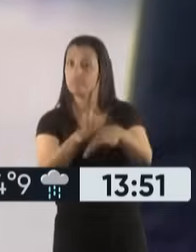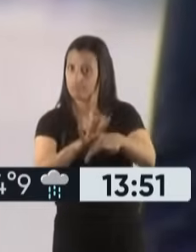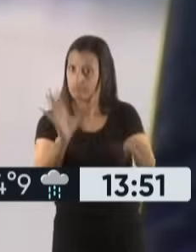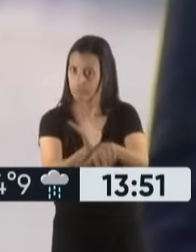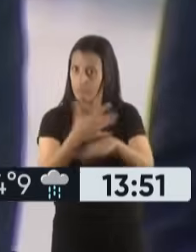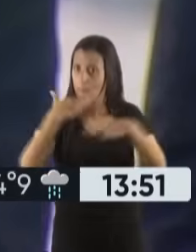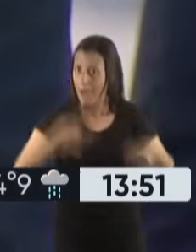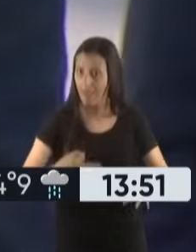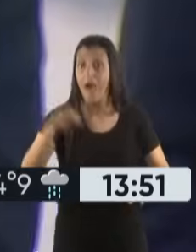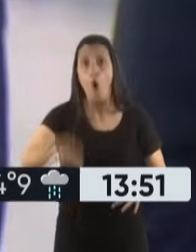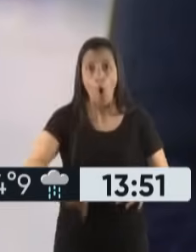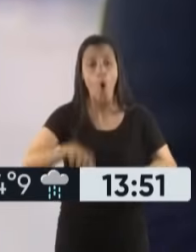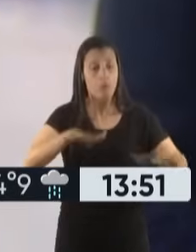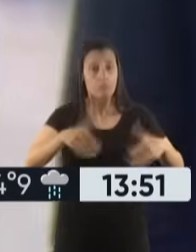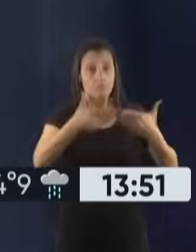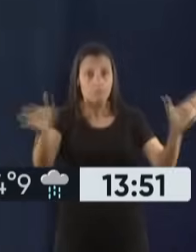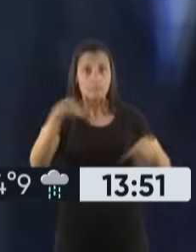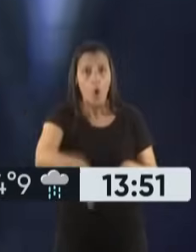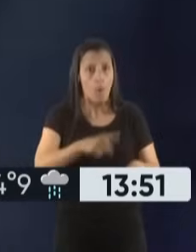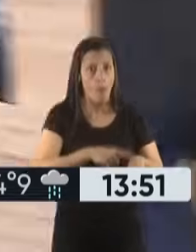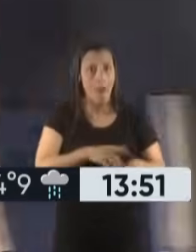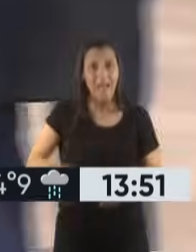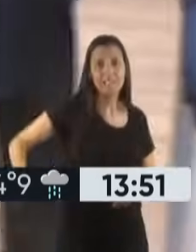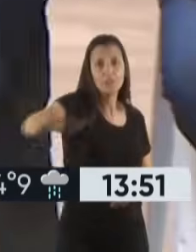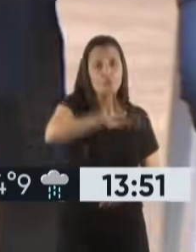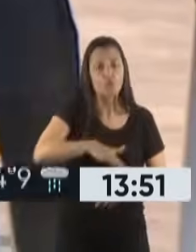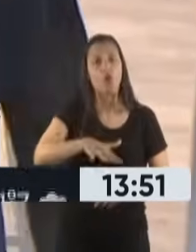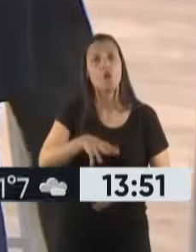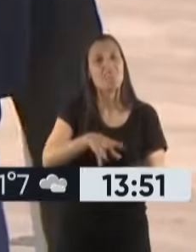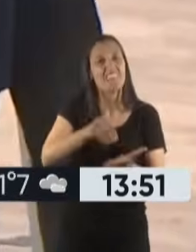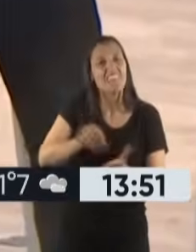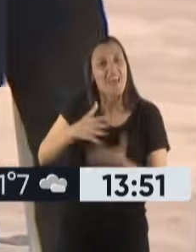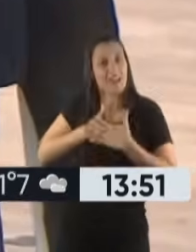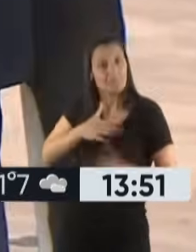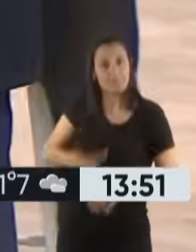estamos inaugurando esto aquí, en tierras de mi querido Jorge.